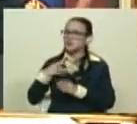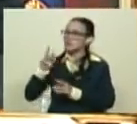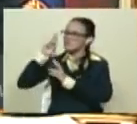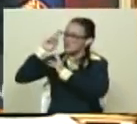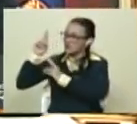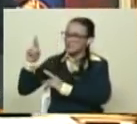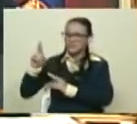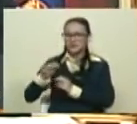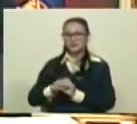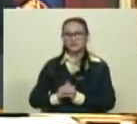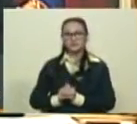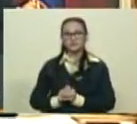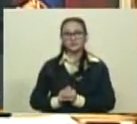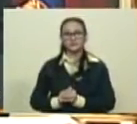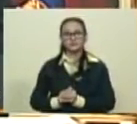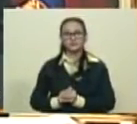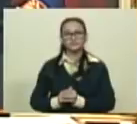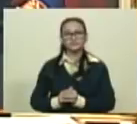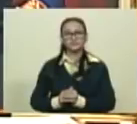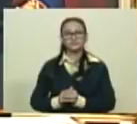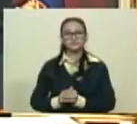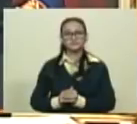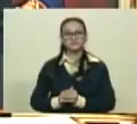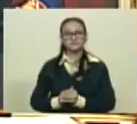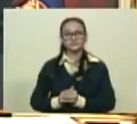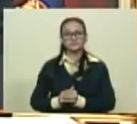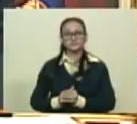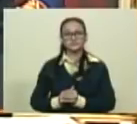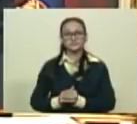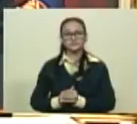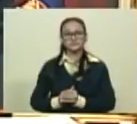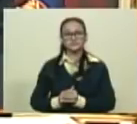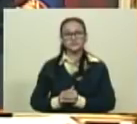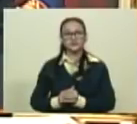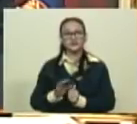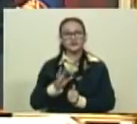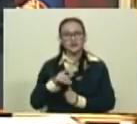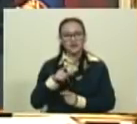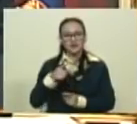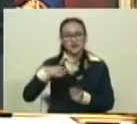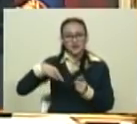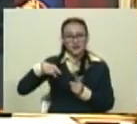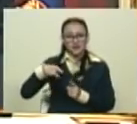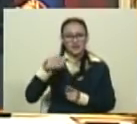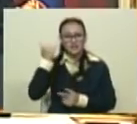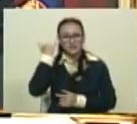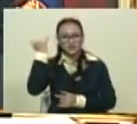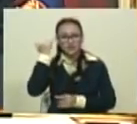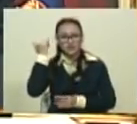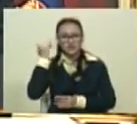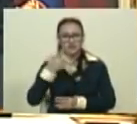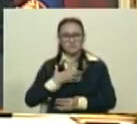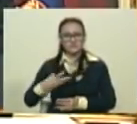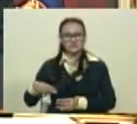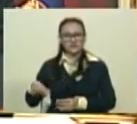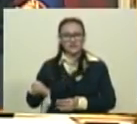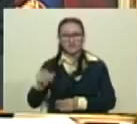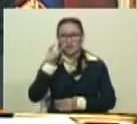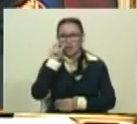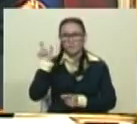gigantescas, pues, de la procedencia, la condición, la ideología del presidente Donald